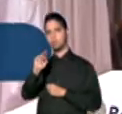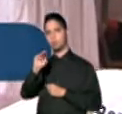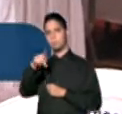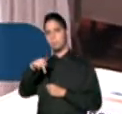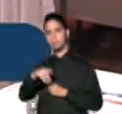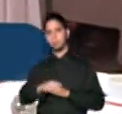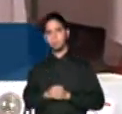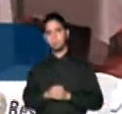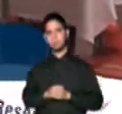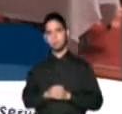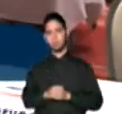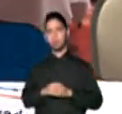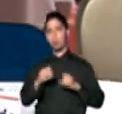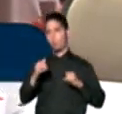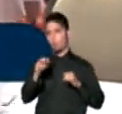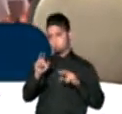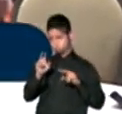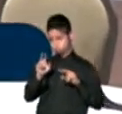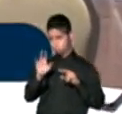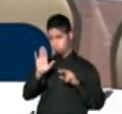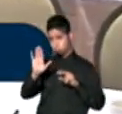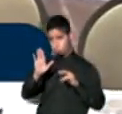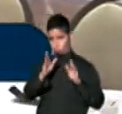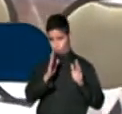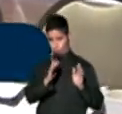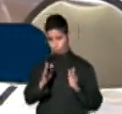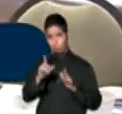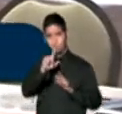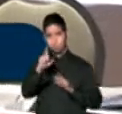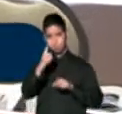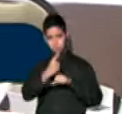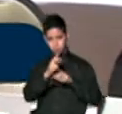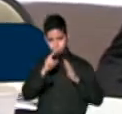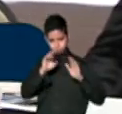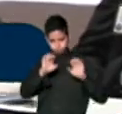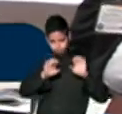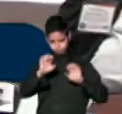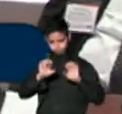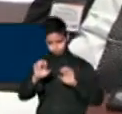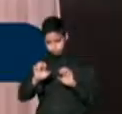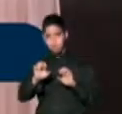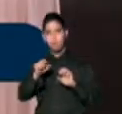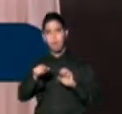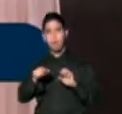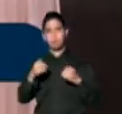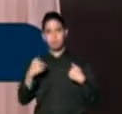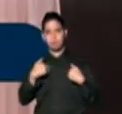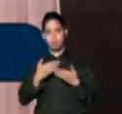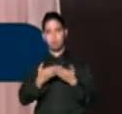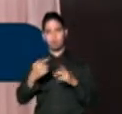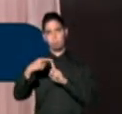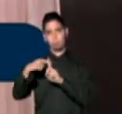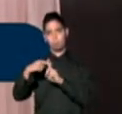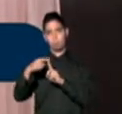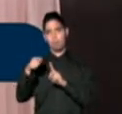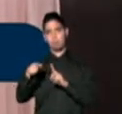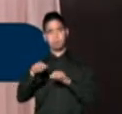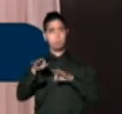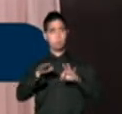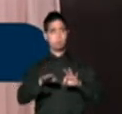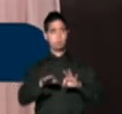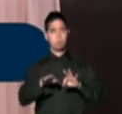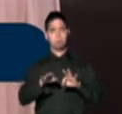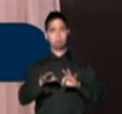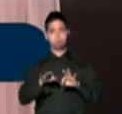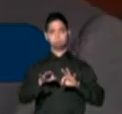el análisis del plan del presidente de los primeros 100 días. En el balance hay algunos puntos positivos, según explica el presidente